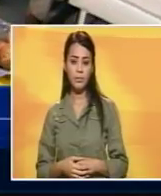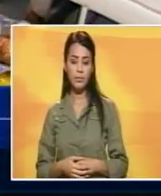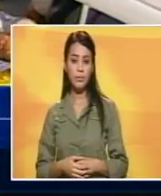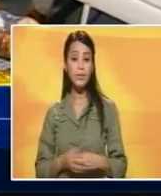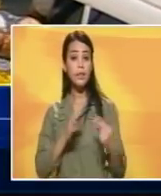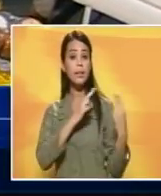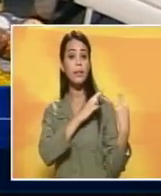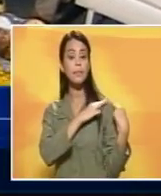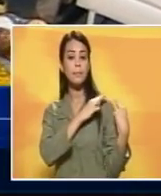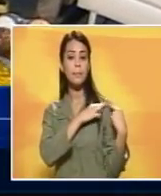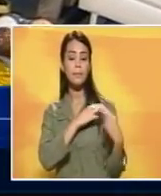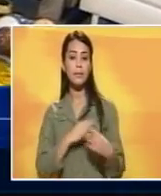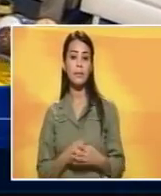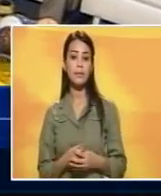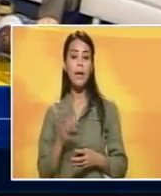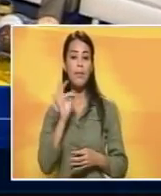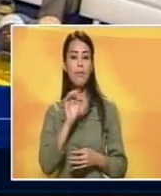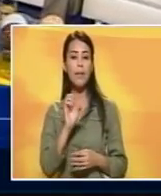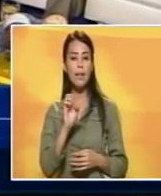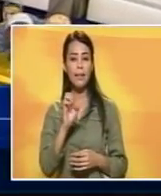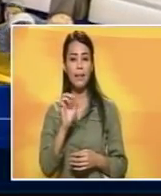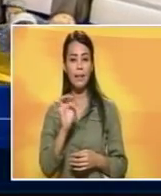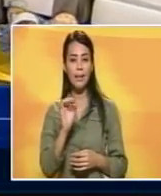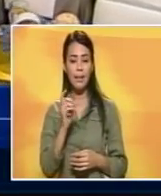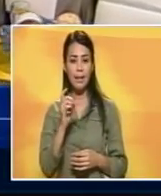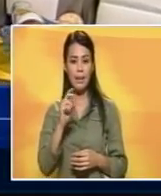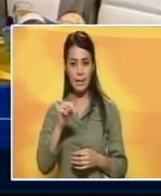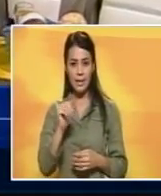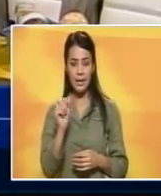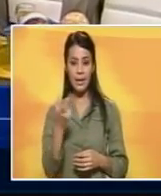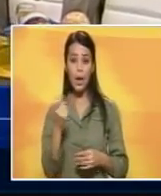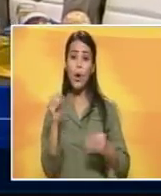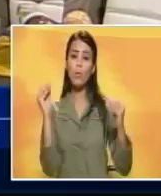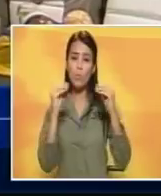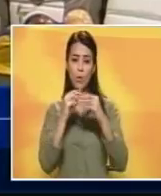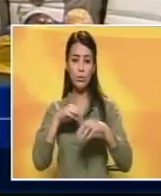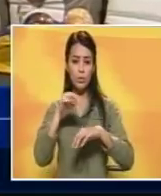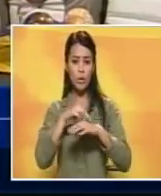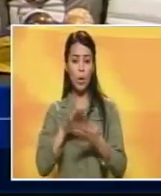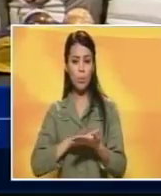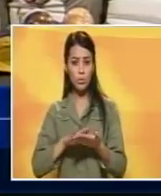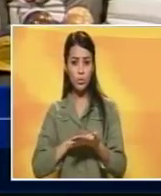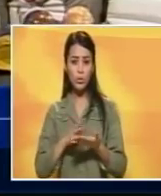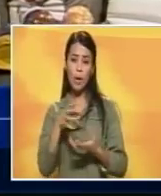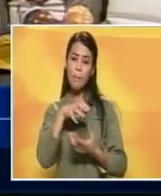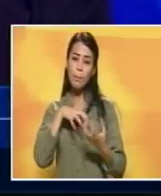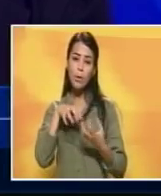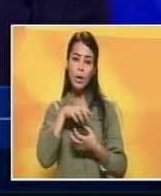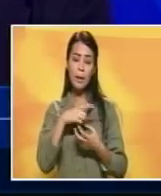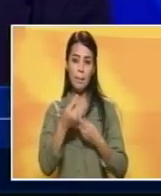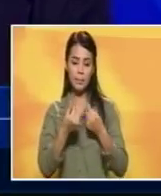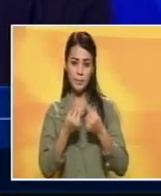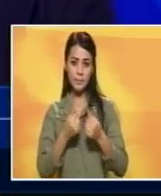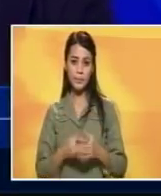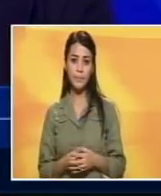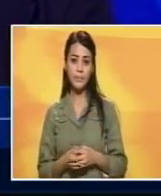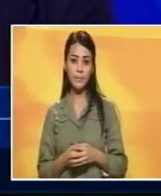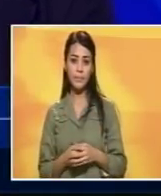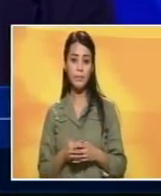El representante de FEDENAGA propuso consolidar un gran acuerdo nacional como solución a la crisis económica por la